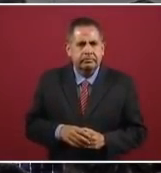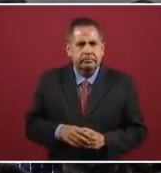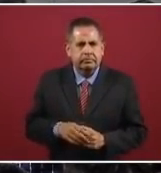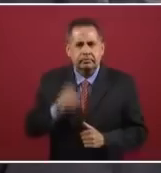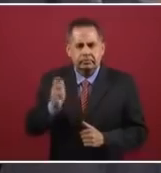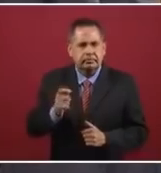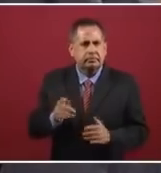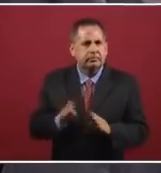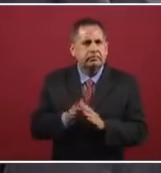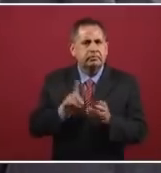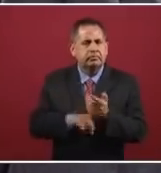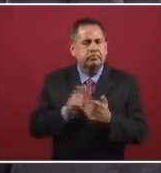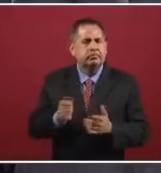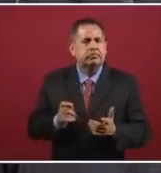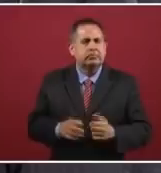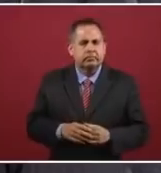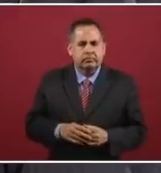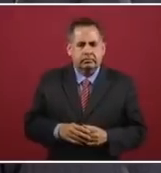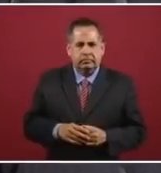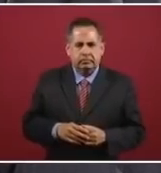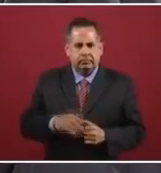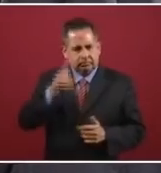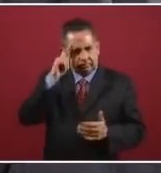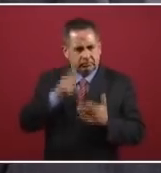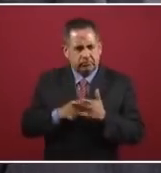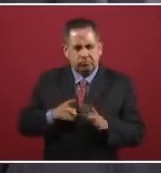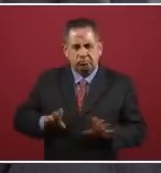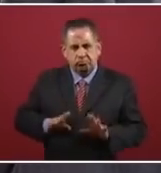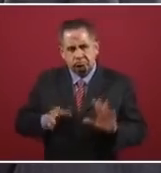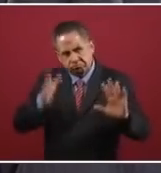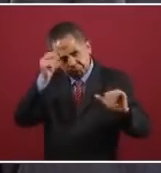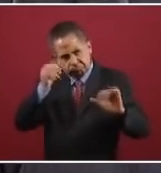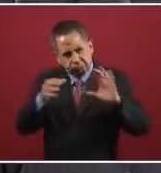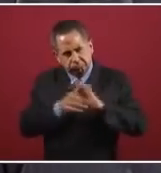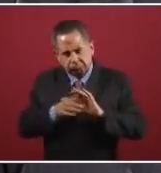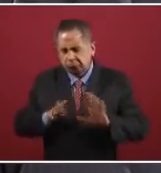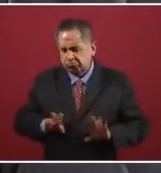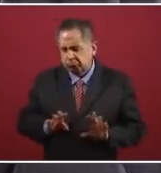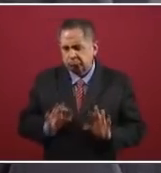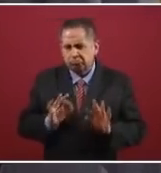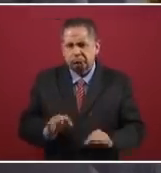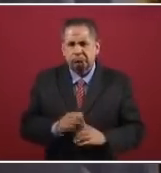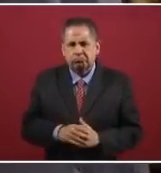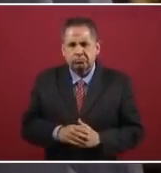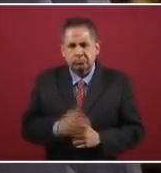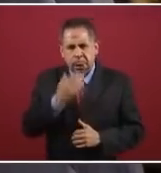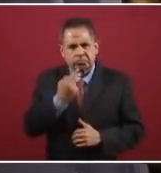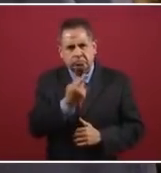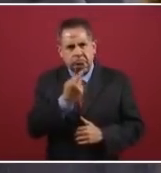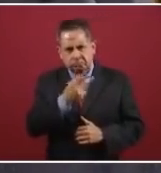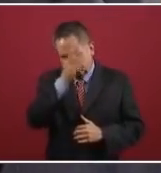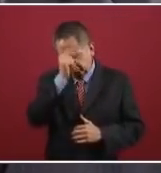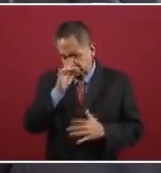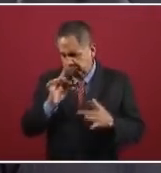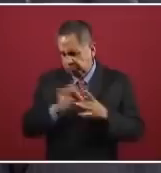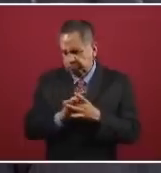se logró, y creo que fue conveniente, un acuerdo,